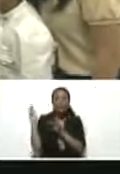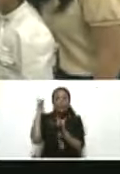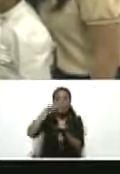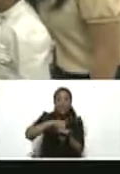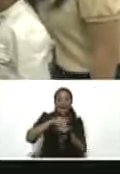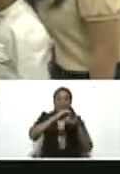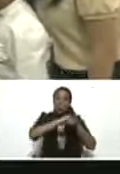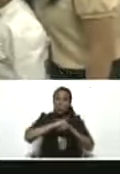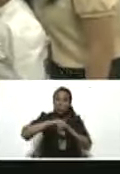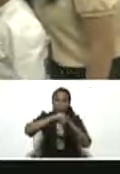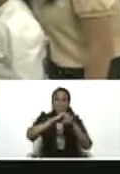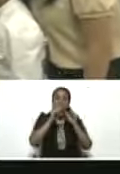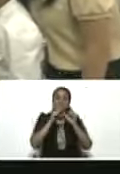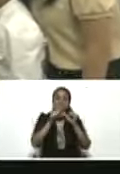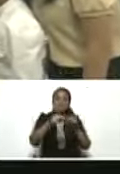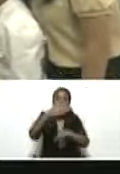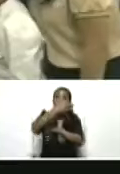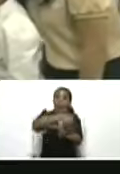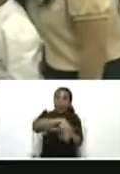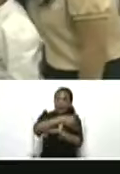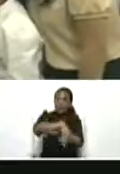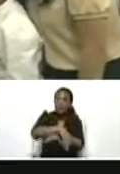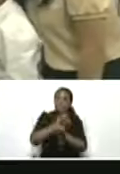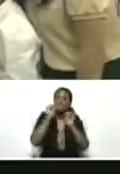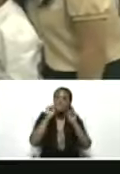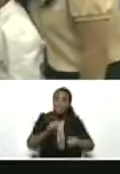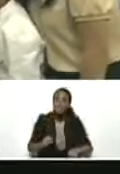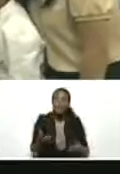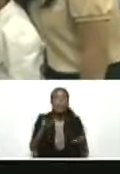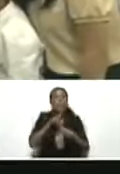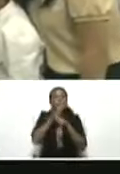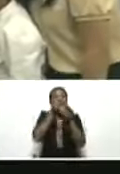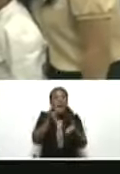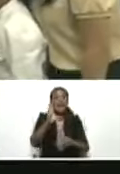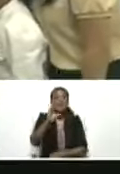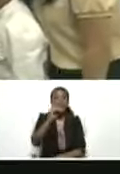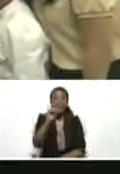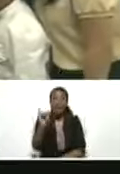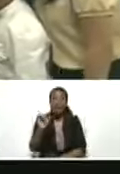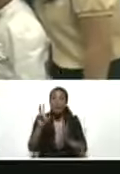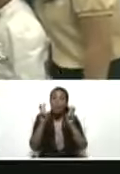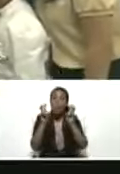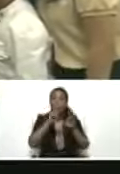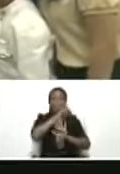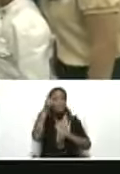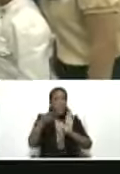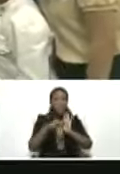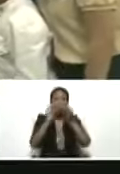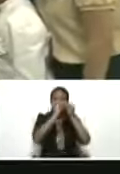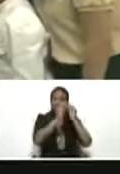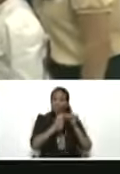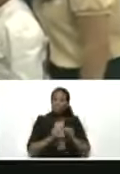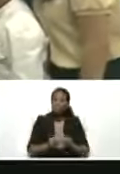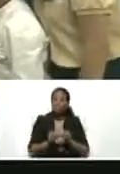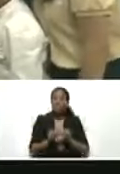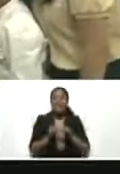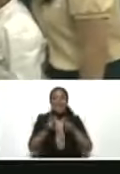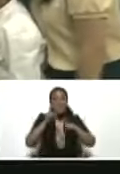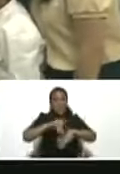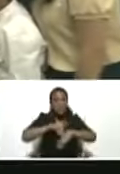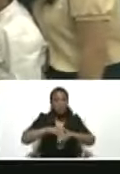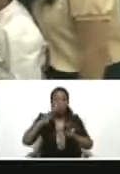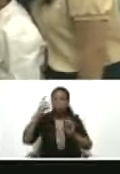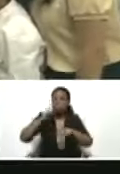Trujillo seguimos en la calle hemos entregado este cdi de paquete totalmente recuperado en tiempo